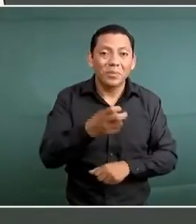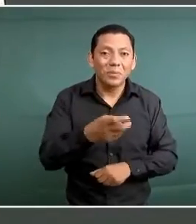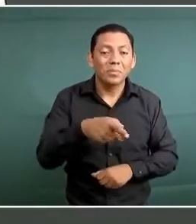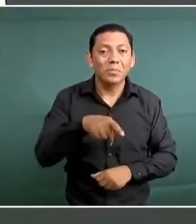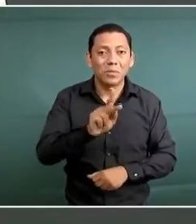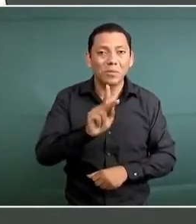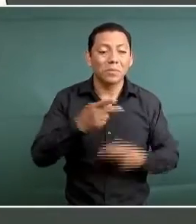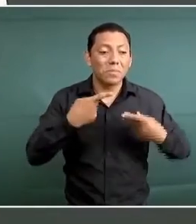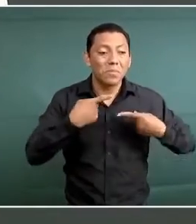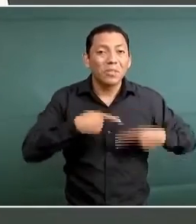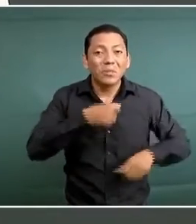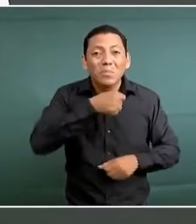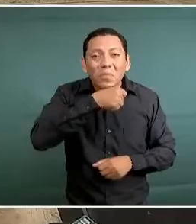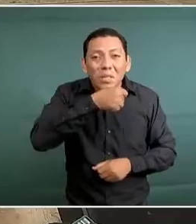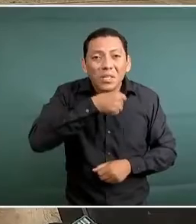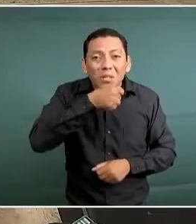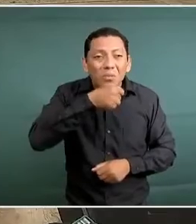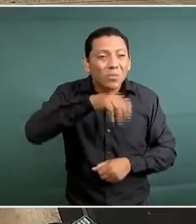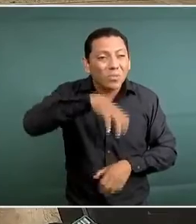población adulta mayor,